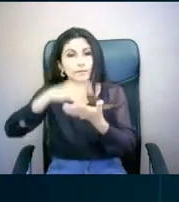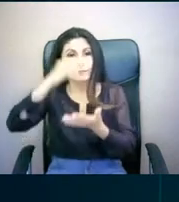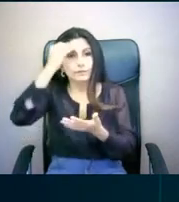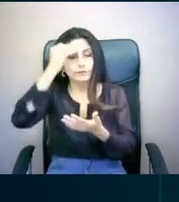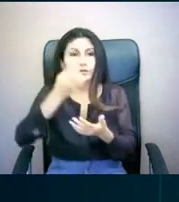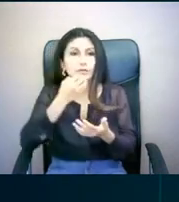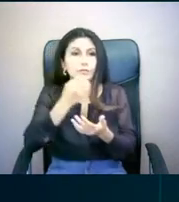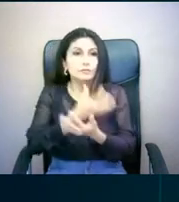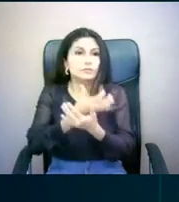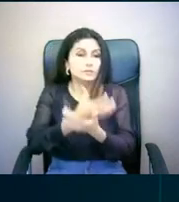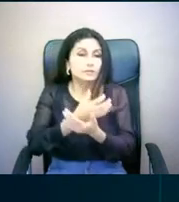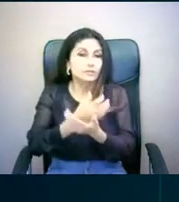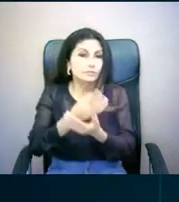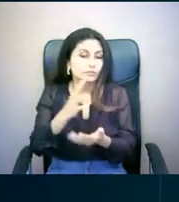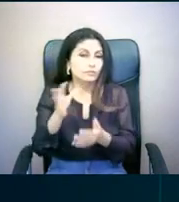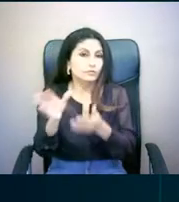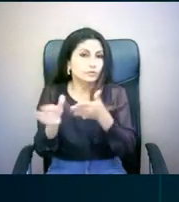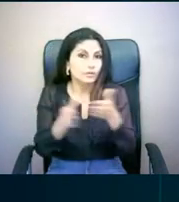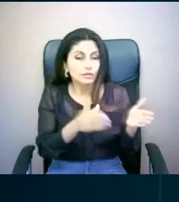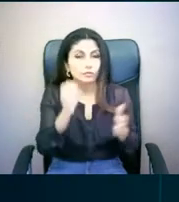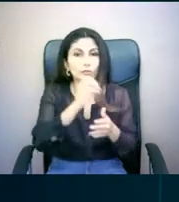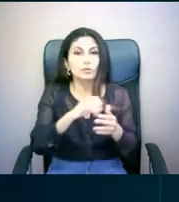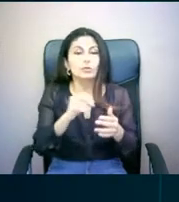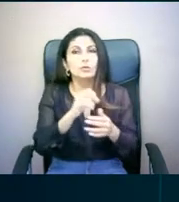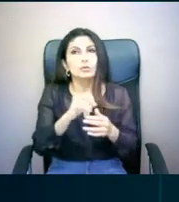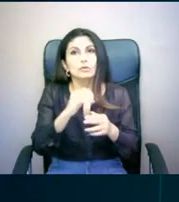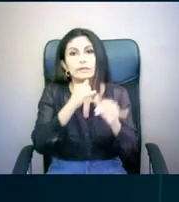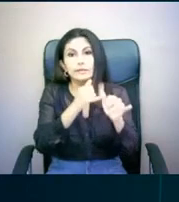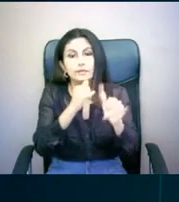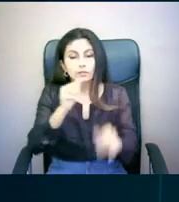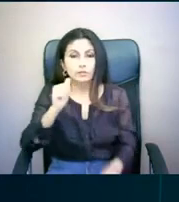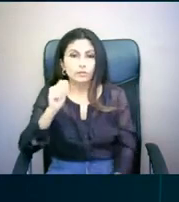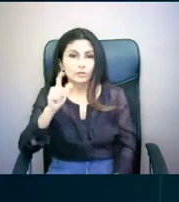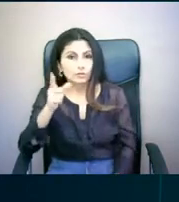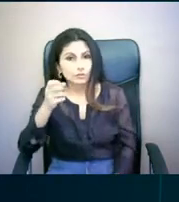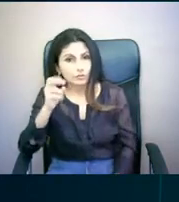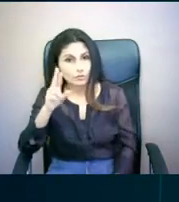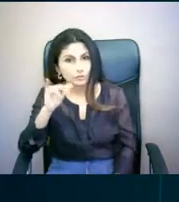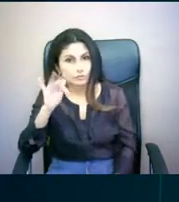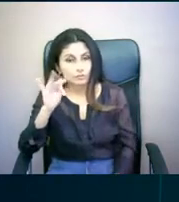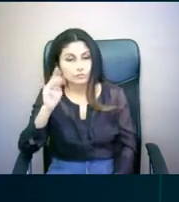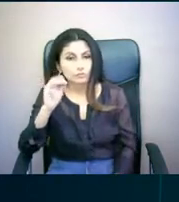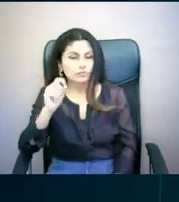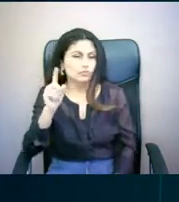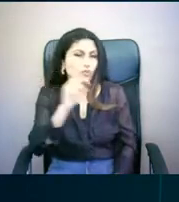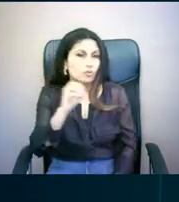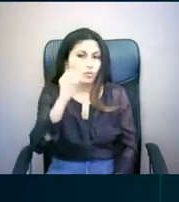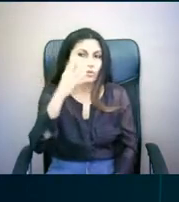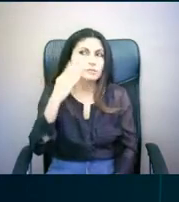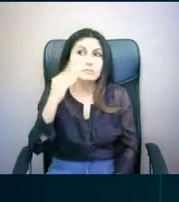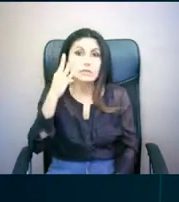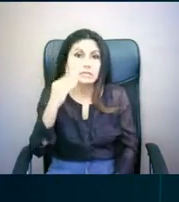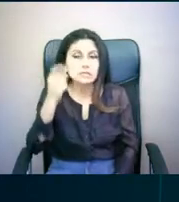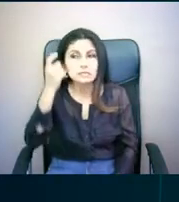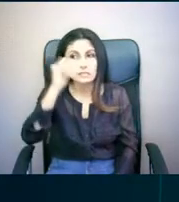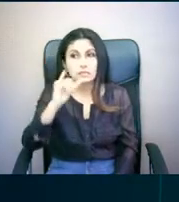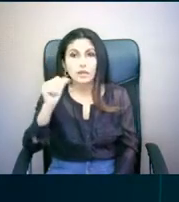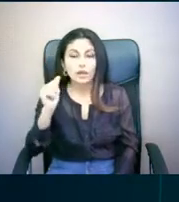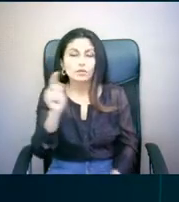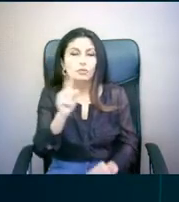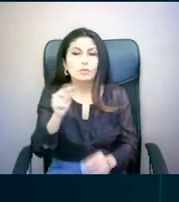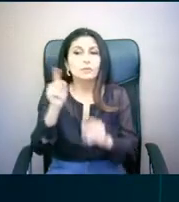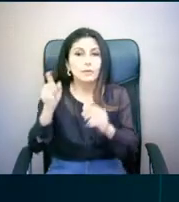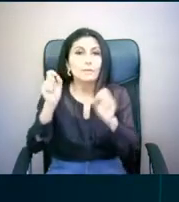un científico de datos, no como un ingeniero de algoritmos, no como, digamos, alguien experto en inteligencia artificial, sino que tenga la capacidad de entender